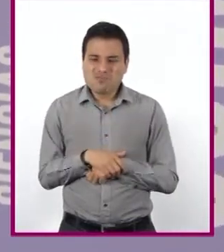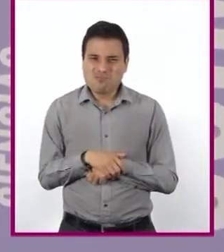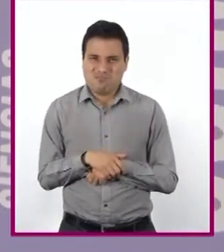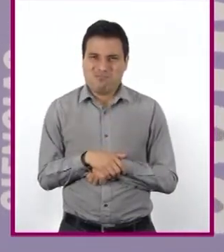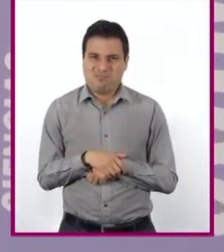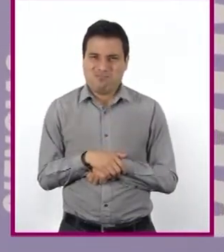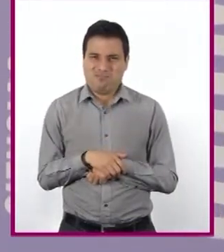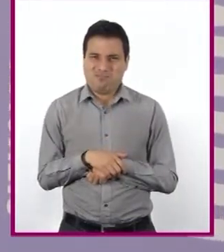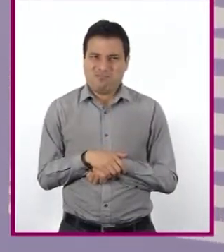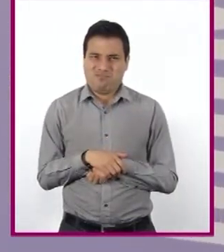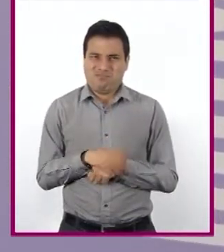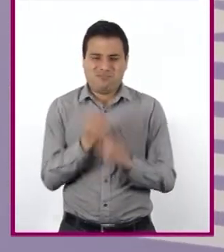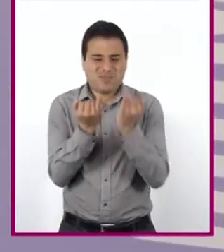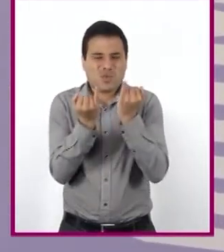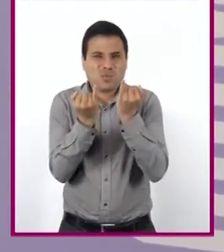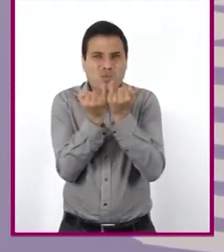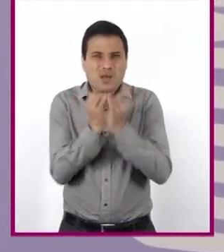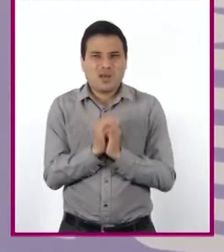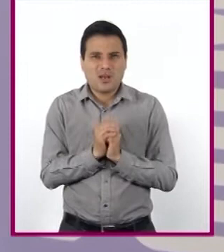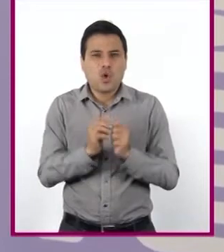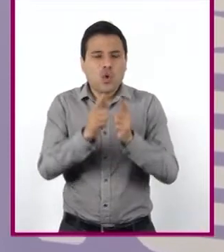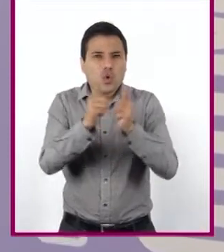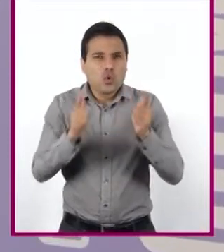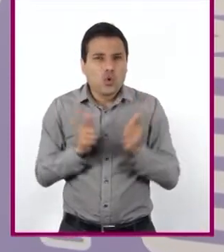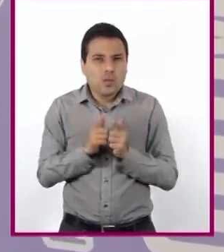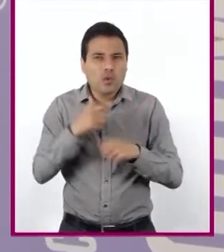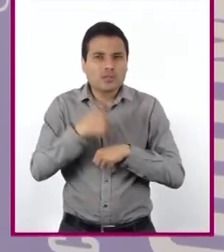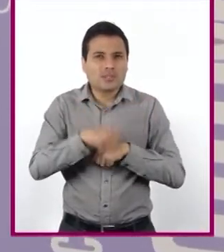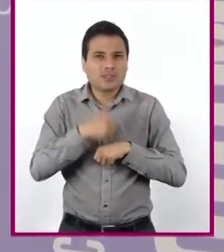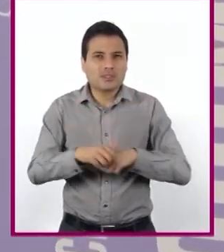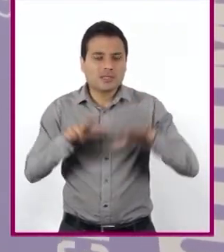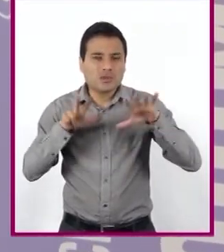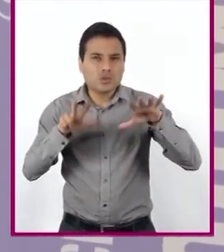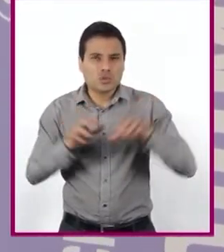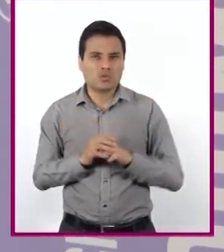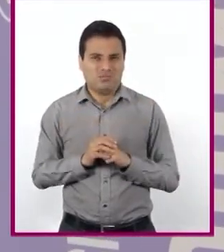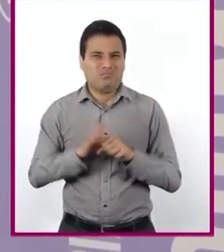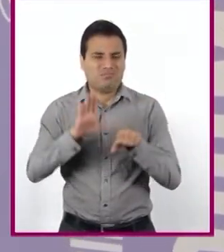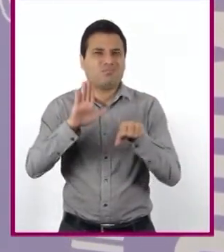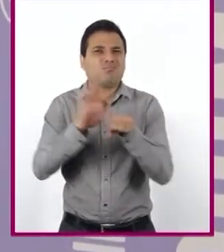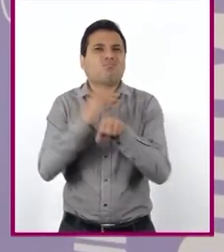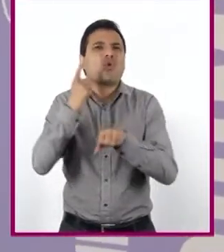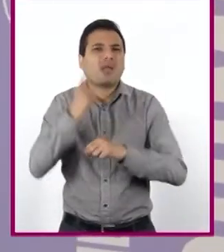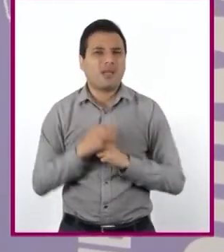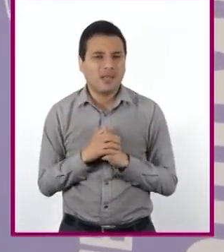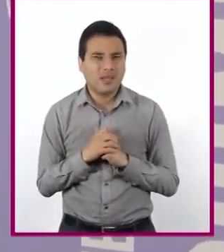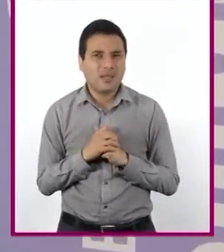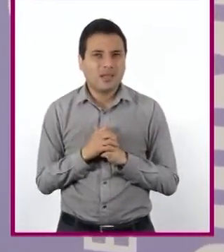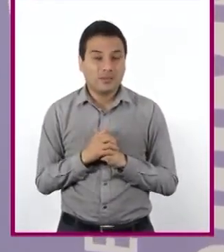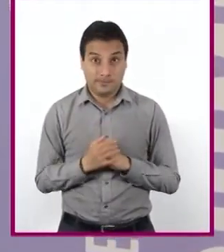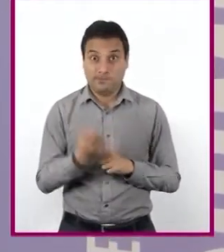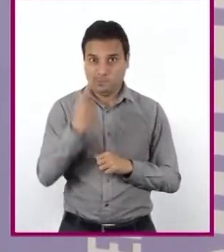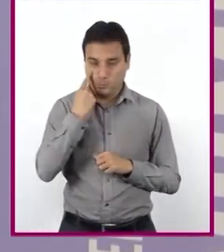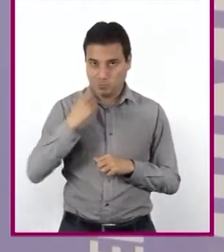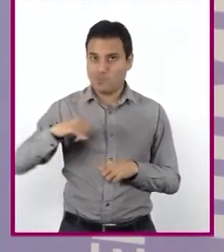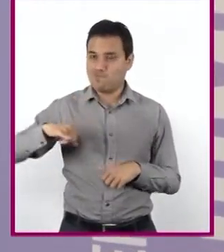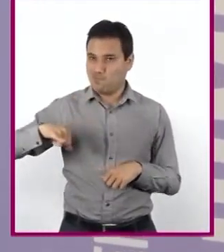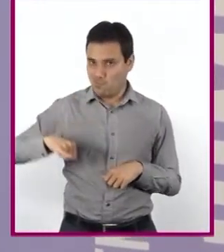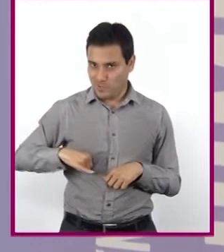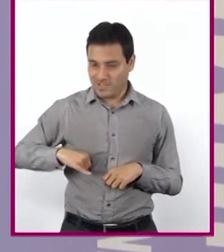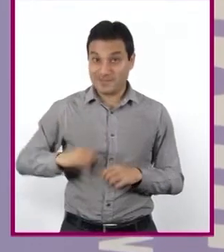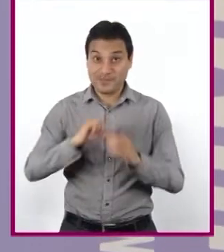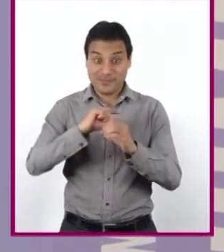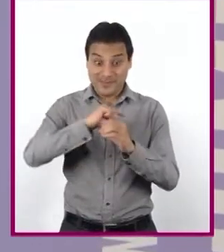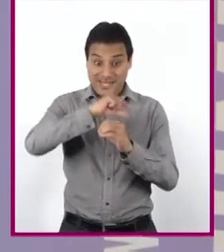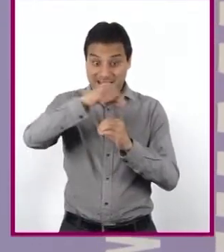los átomos de los elementos del grupo 18? Bueno, es interesante cómo los